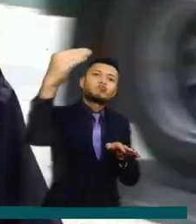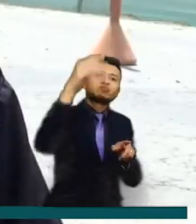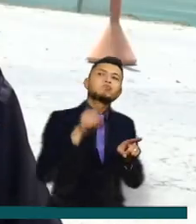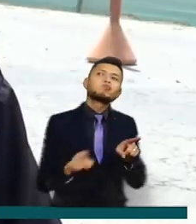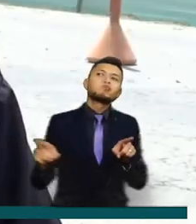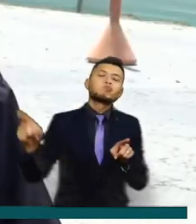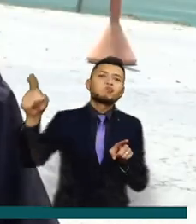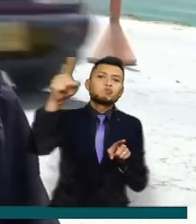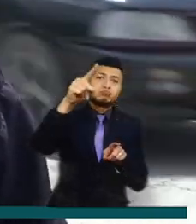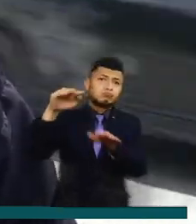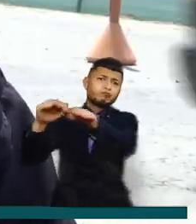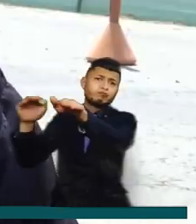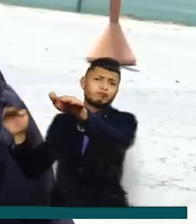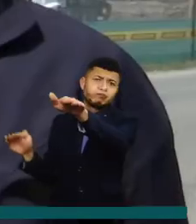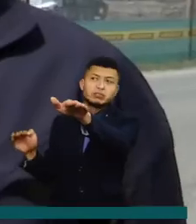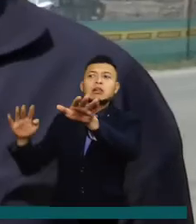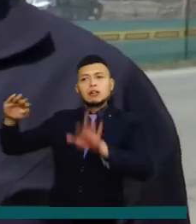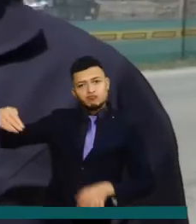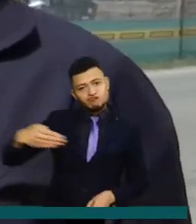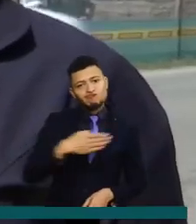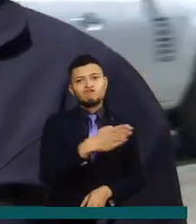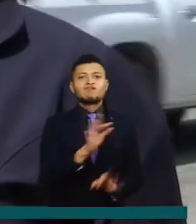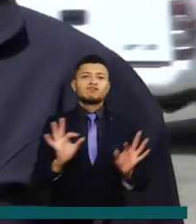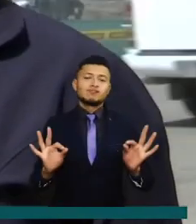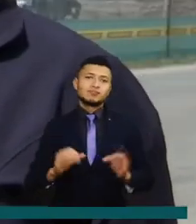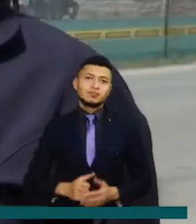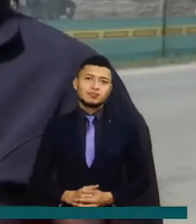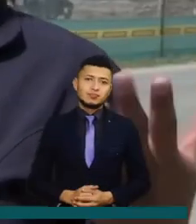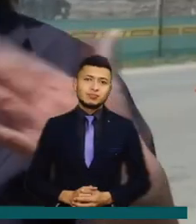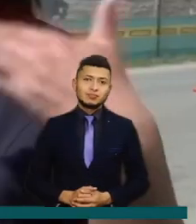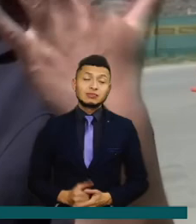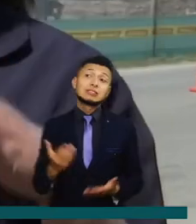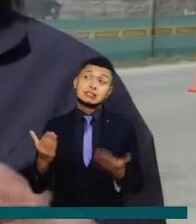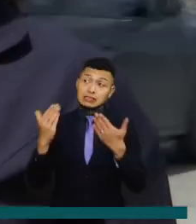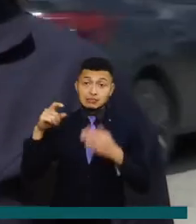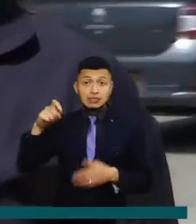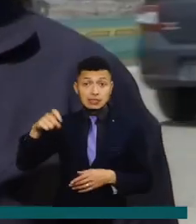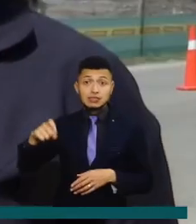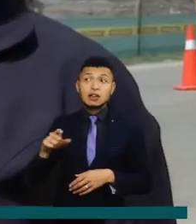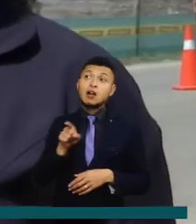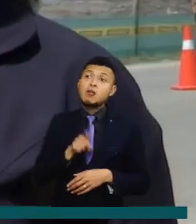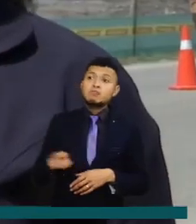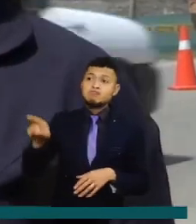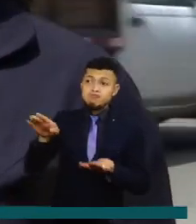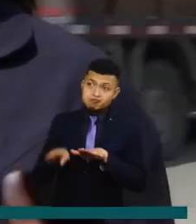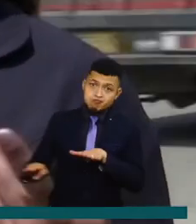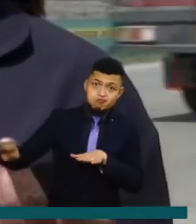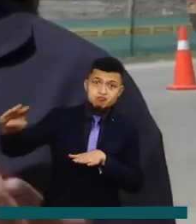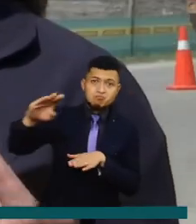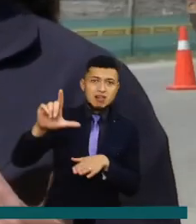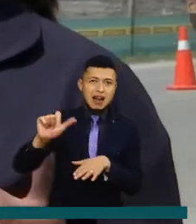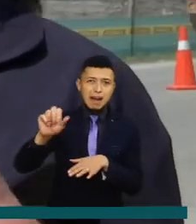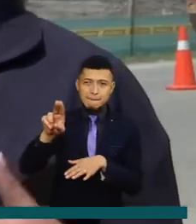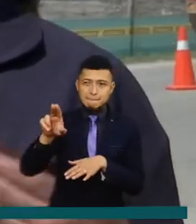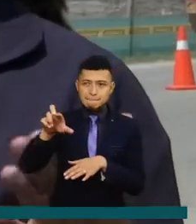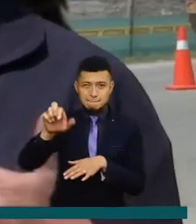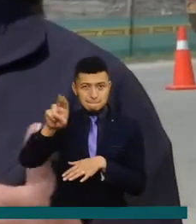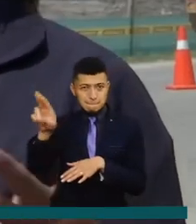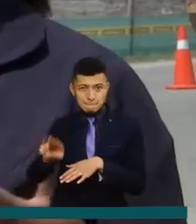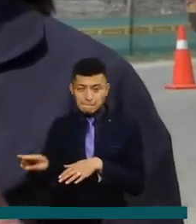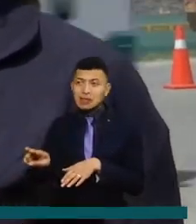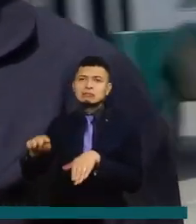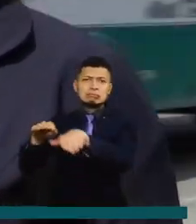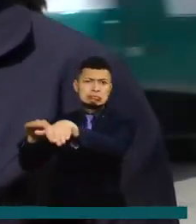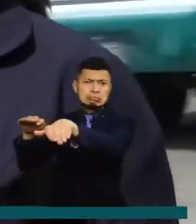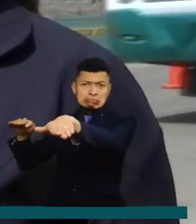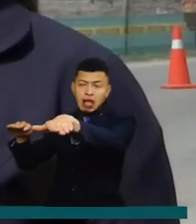mucha congestión. Flujo vehicular, sí, para que se descongestionara un poco el trancón de allí de La Paz, para que los carros también